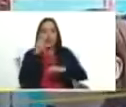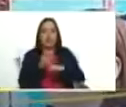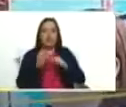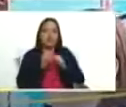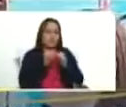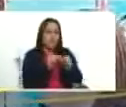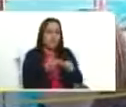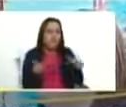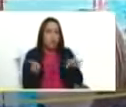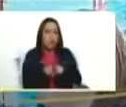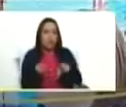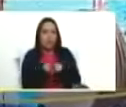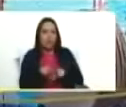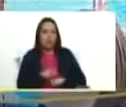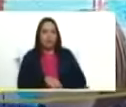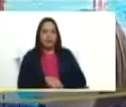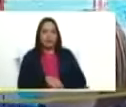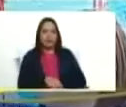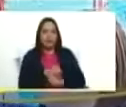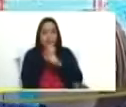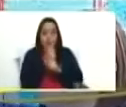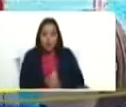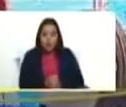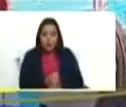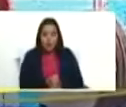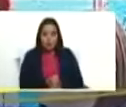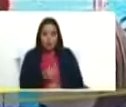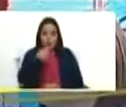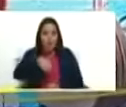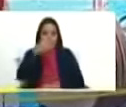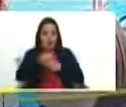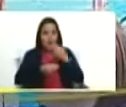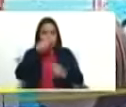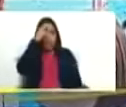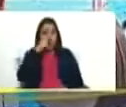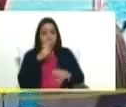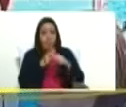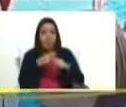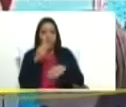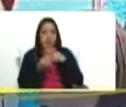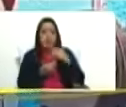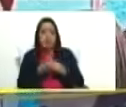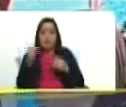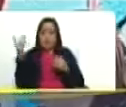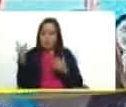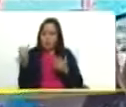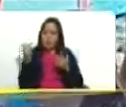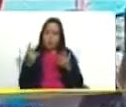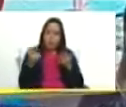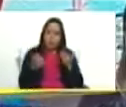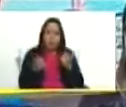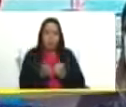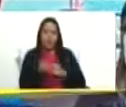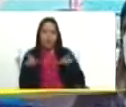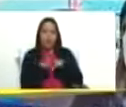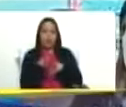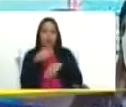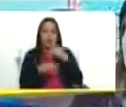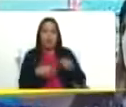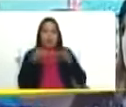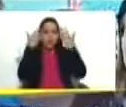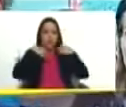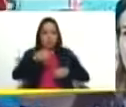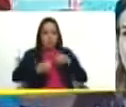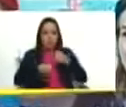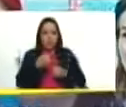mi presidente, y esperamos que nos dé el honor hoy de hacer nuestra cuenta regresiva como la hizo nuestra almiranta para el encendido de la